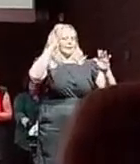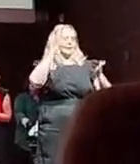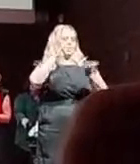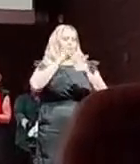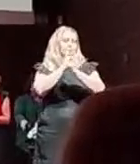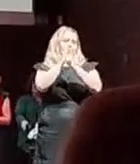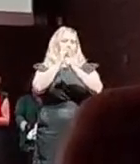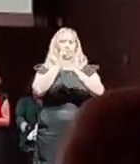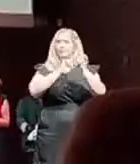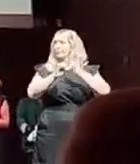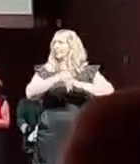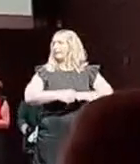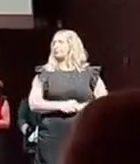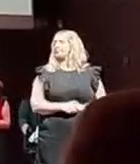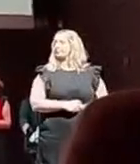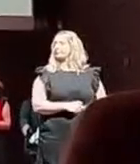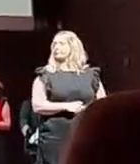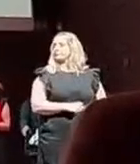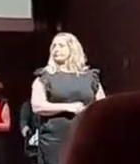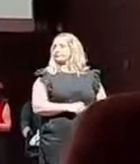diversidad.